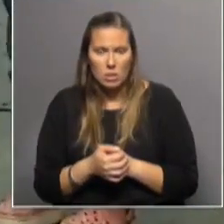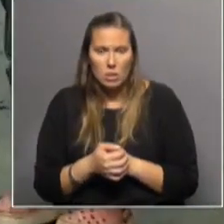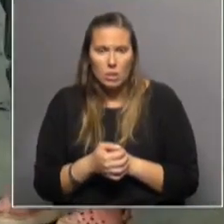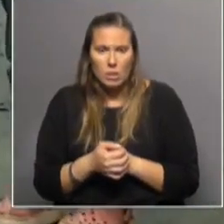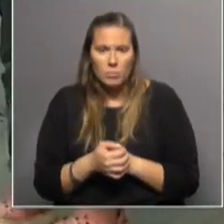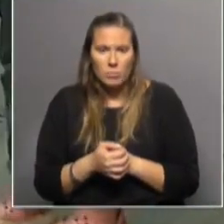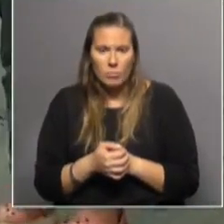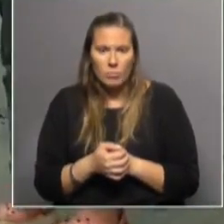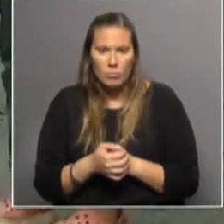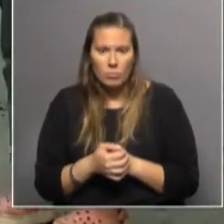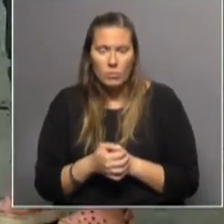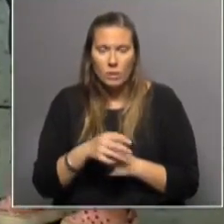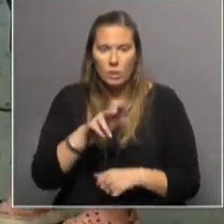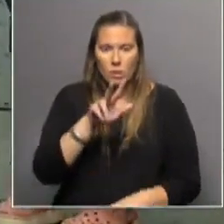ahora?